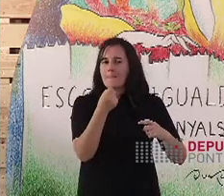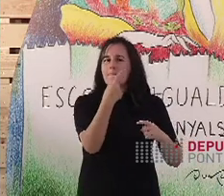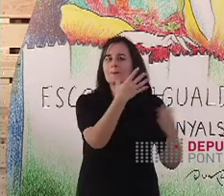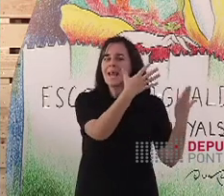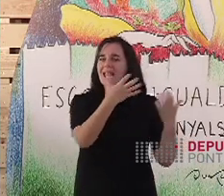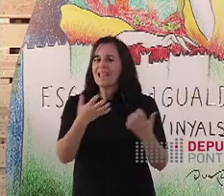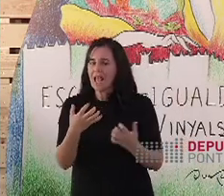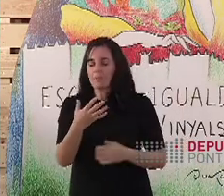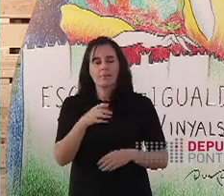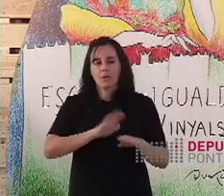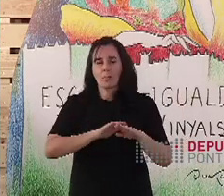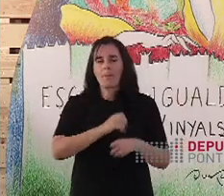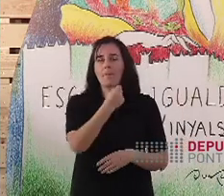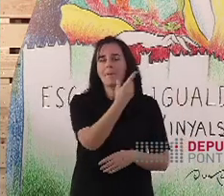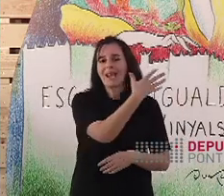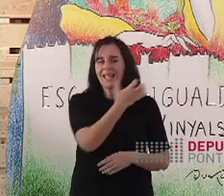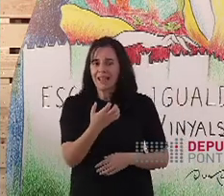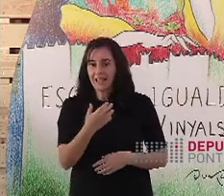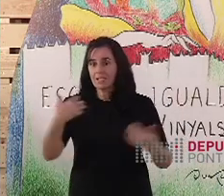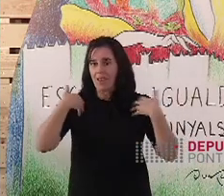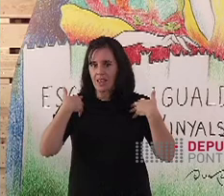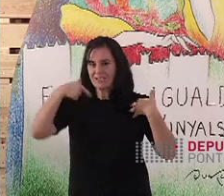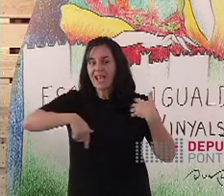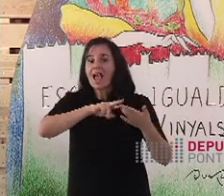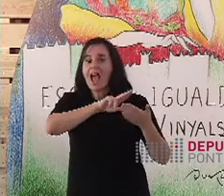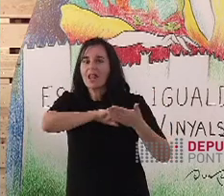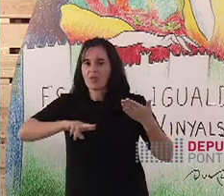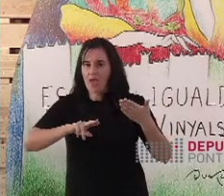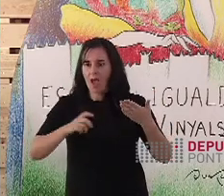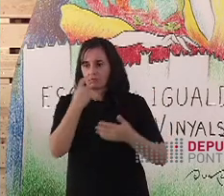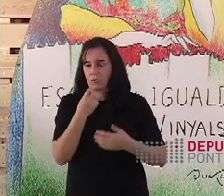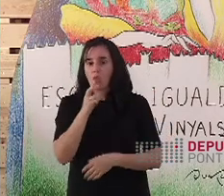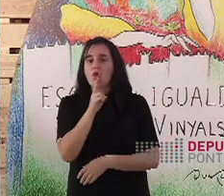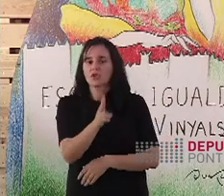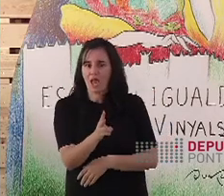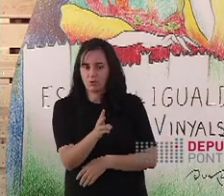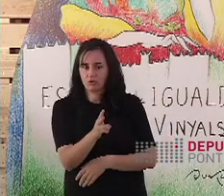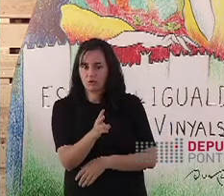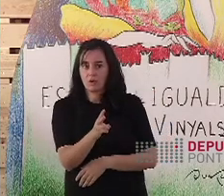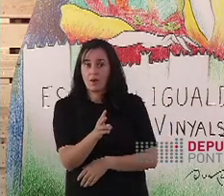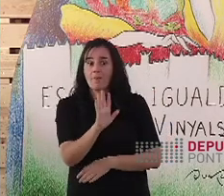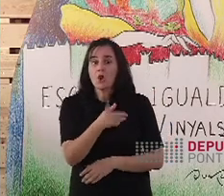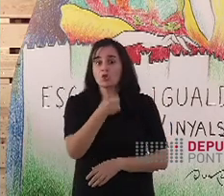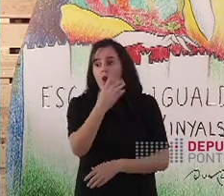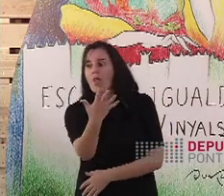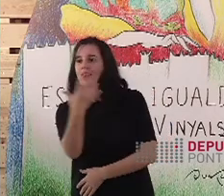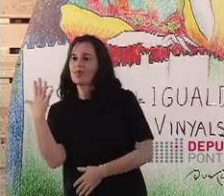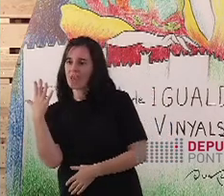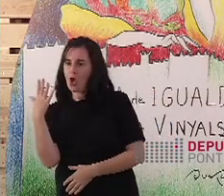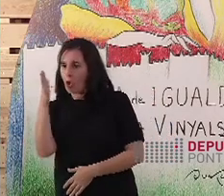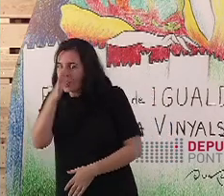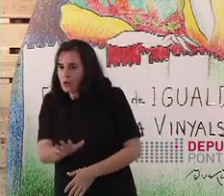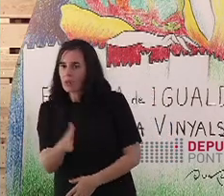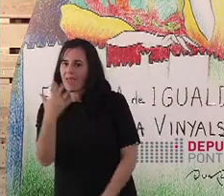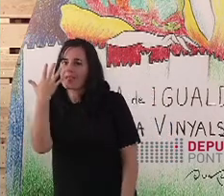víctimas en 2 anos aquí en Galicia, e sin embargo só 5 foron obxecto de procedimento judicial mediante denuncia, porque a maior